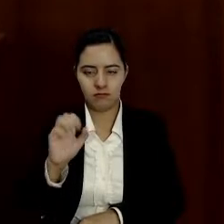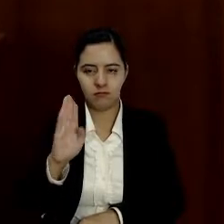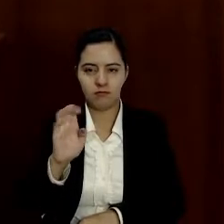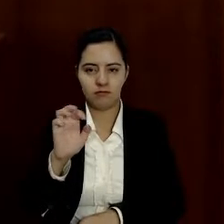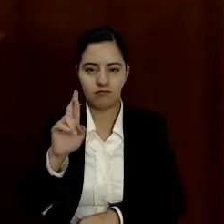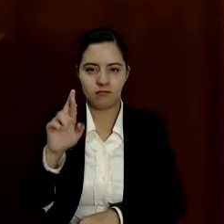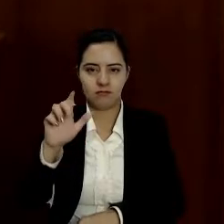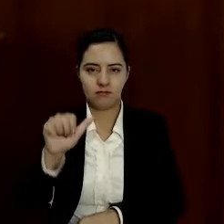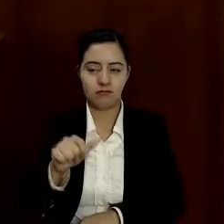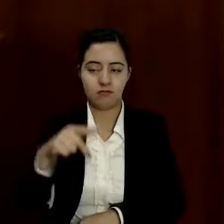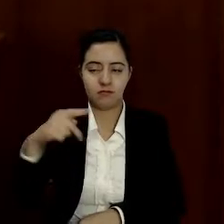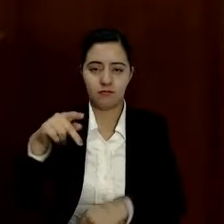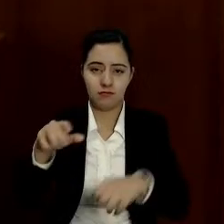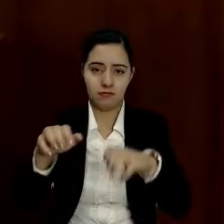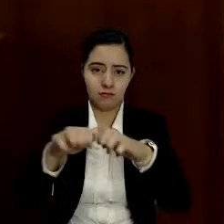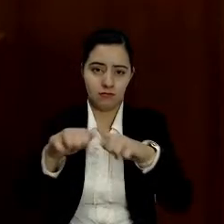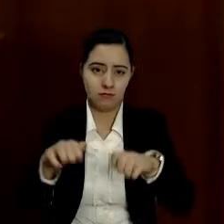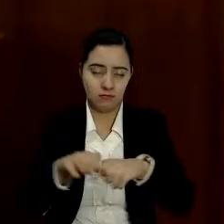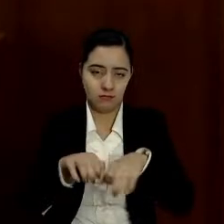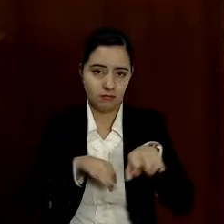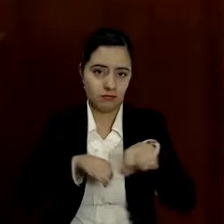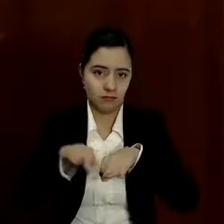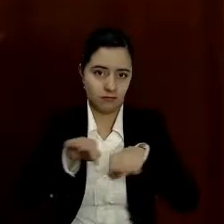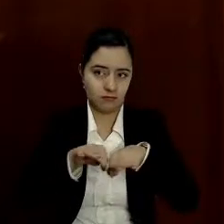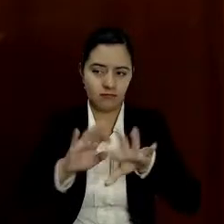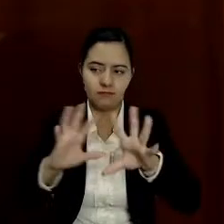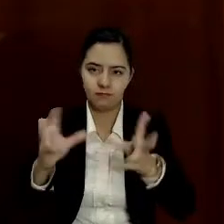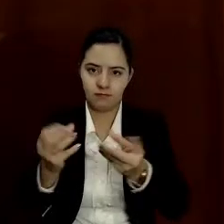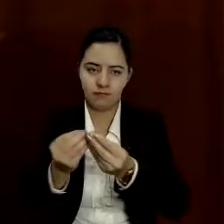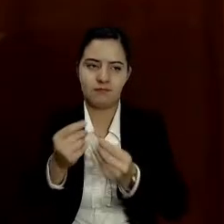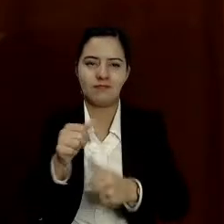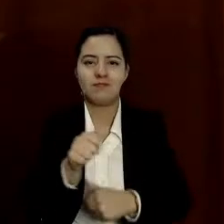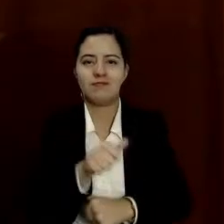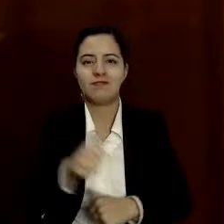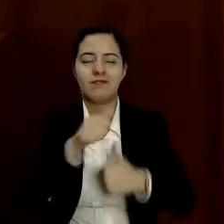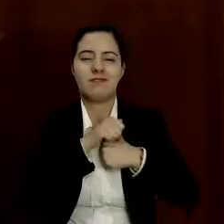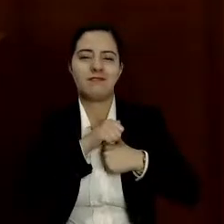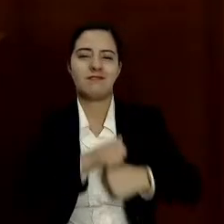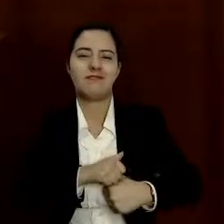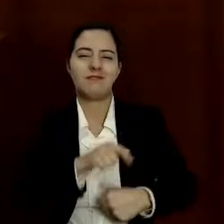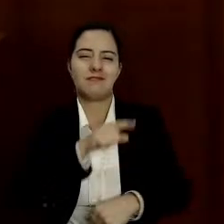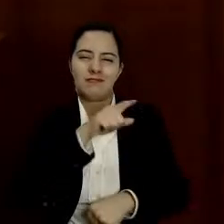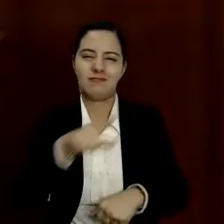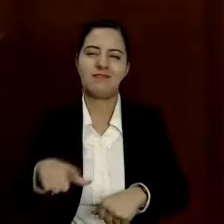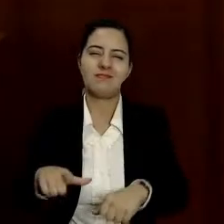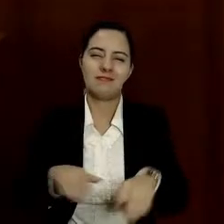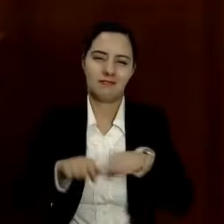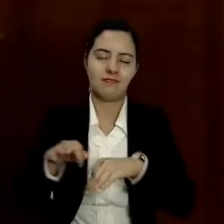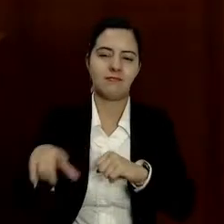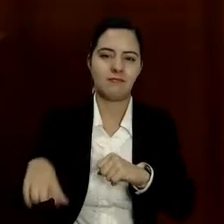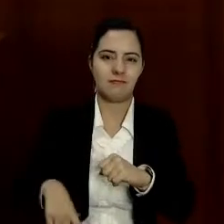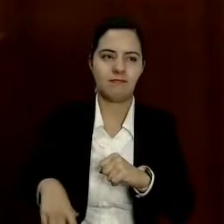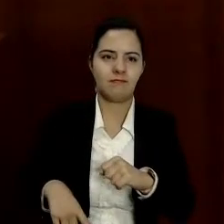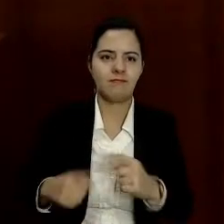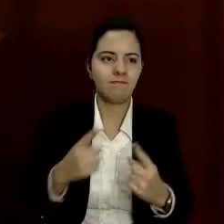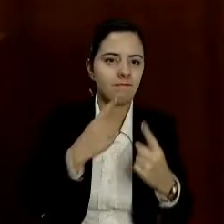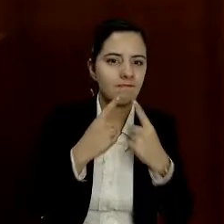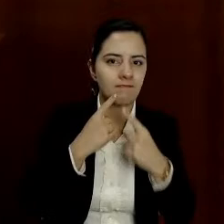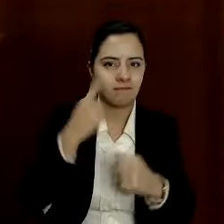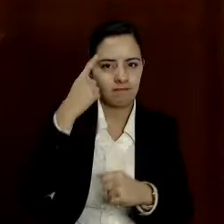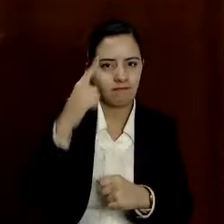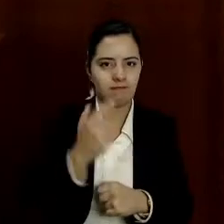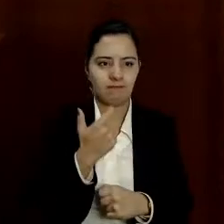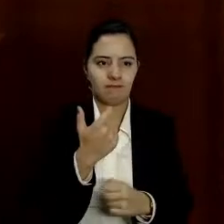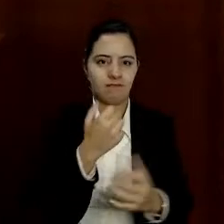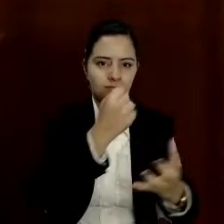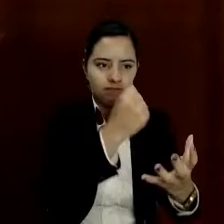gabinetes, operaron en coordinación con altos funcionarios mexiquenses para desviar los fondos a cambio de supuestas